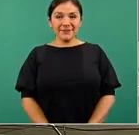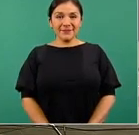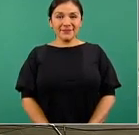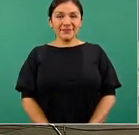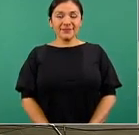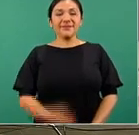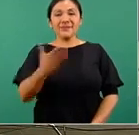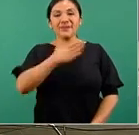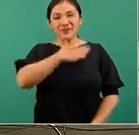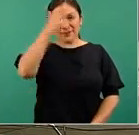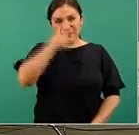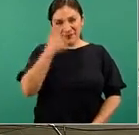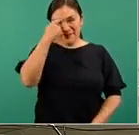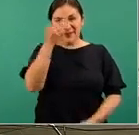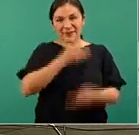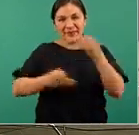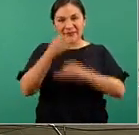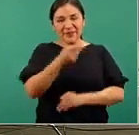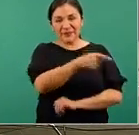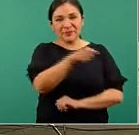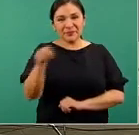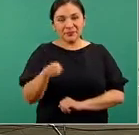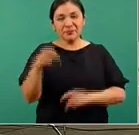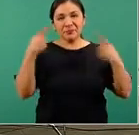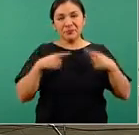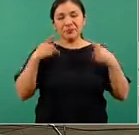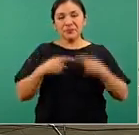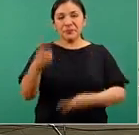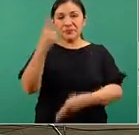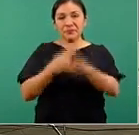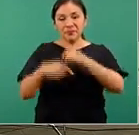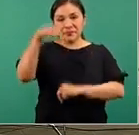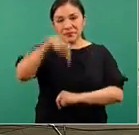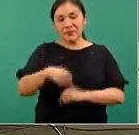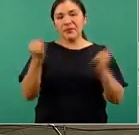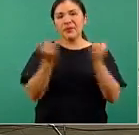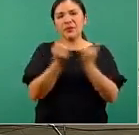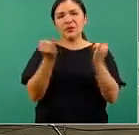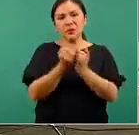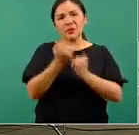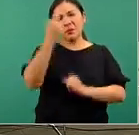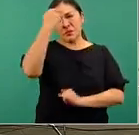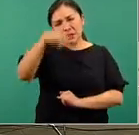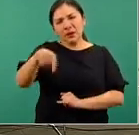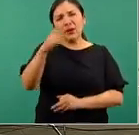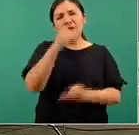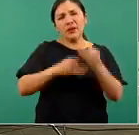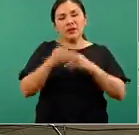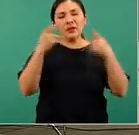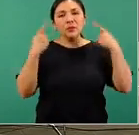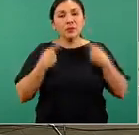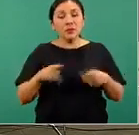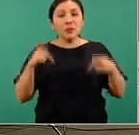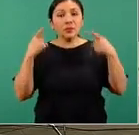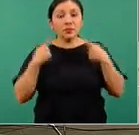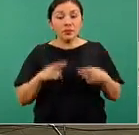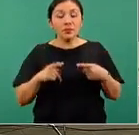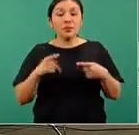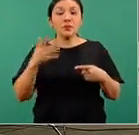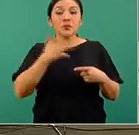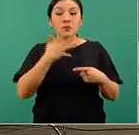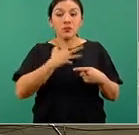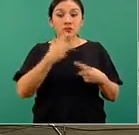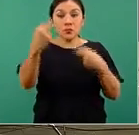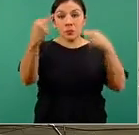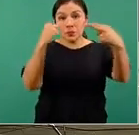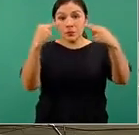Buenas noches a todas y todos los presentes, así también como a todas las personas que nos